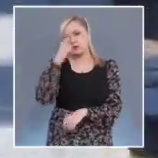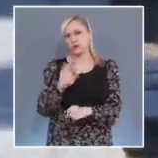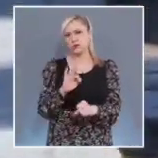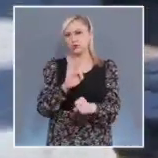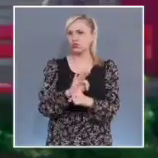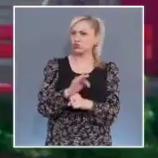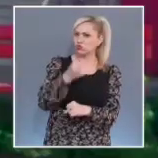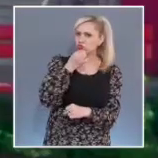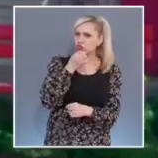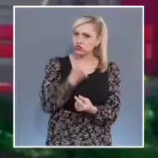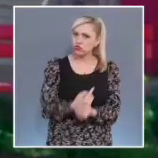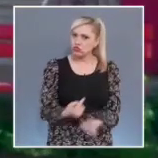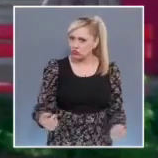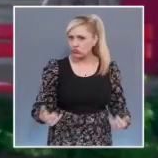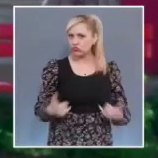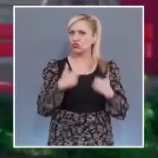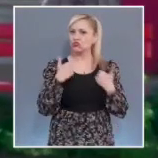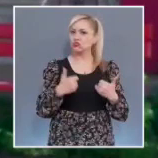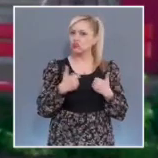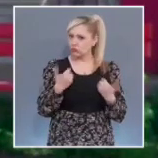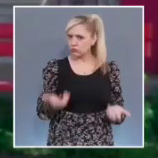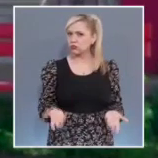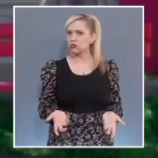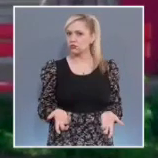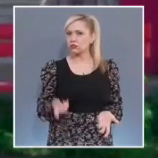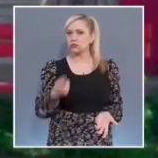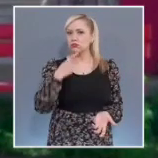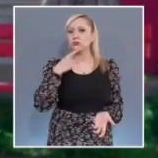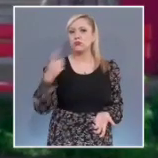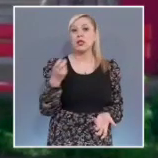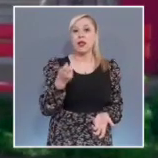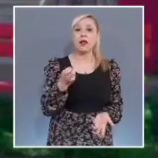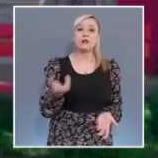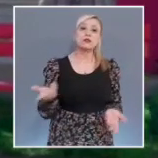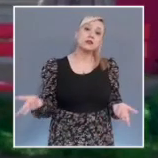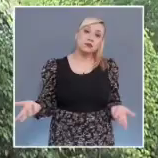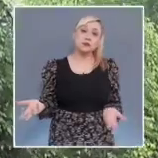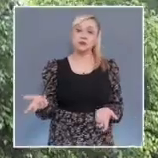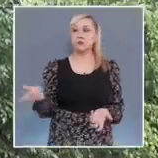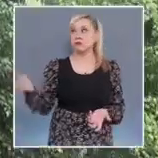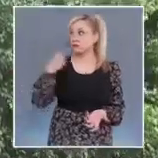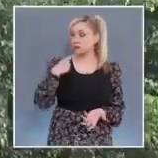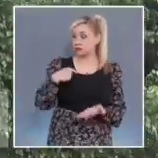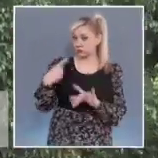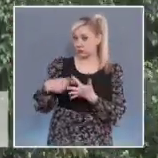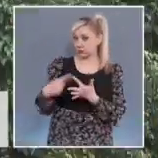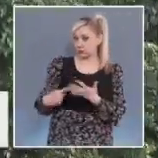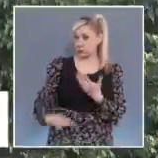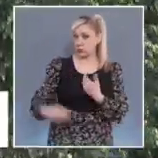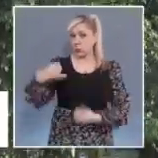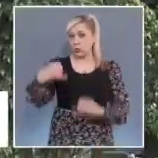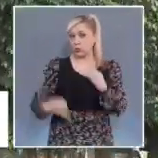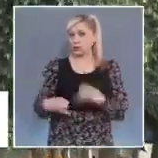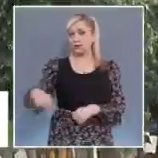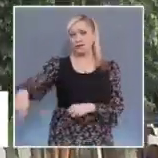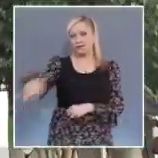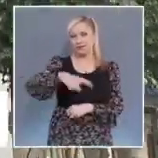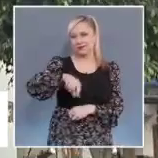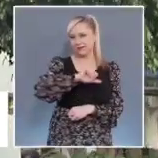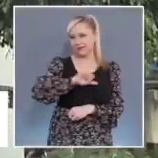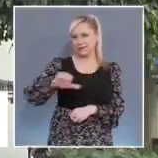y adolescentes. Indicó en ese sentido que por indicaciones de un juez de distrito, personal de la Defensoría Pública